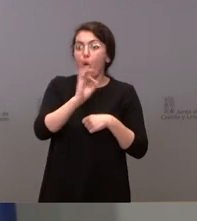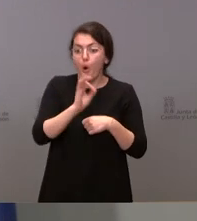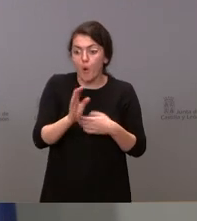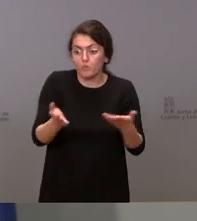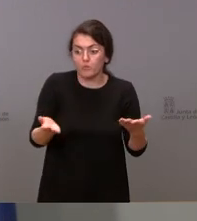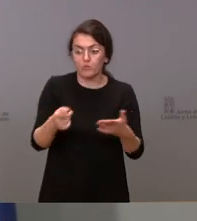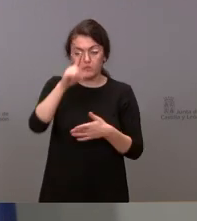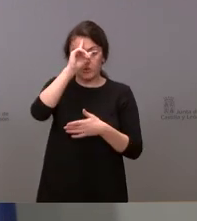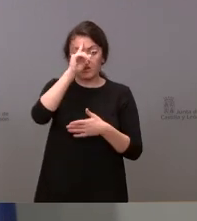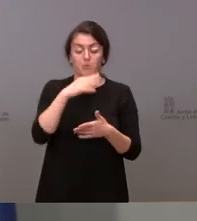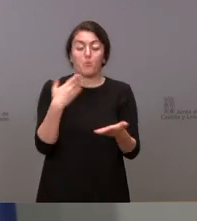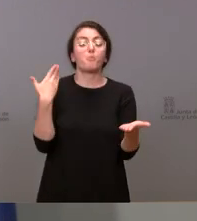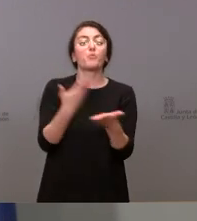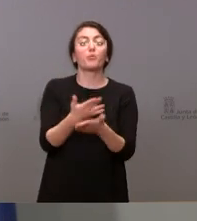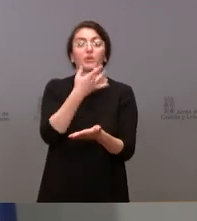hecho esa propuesta